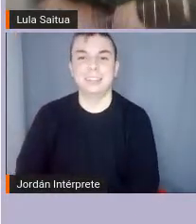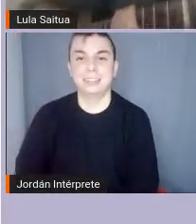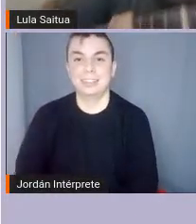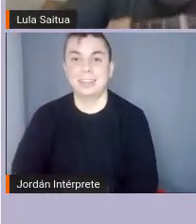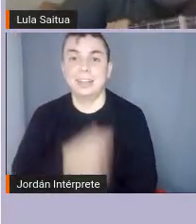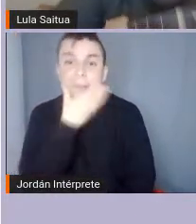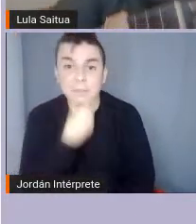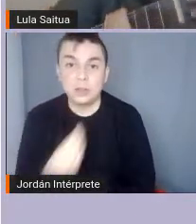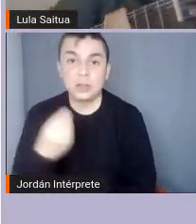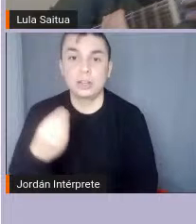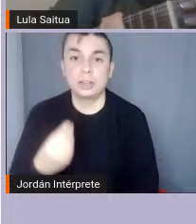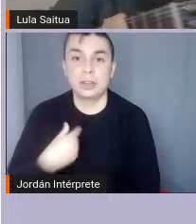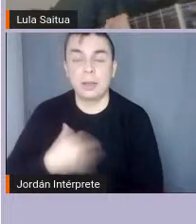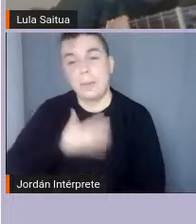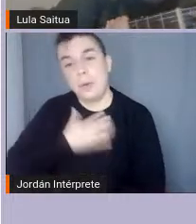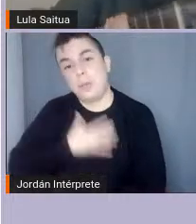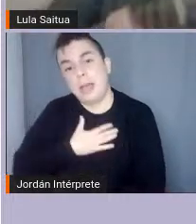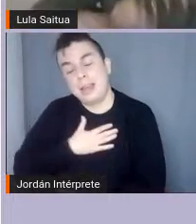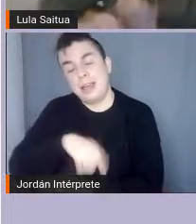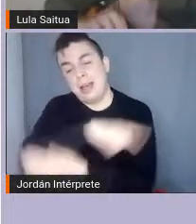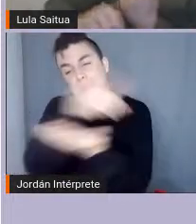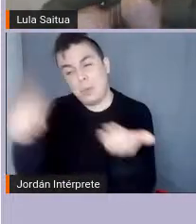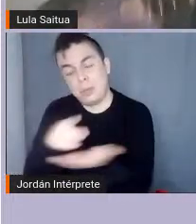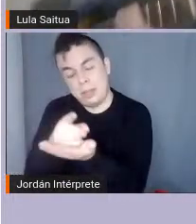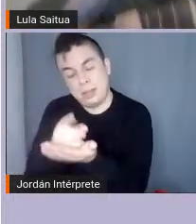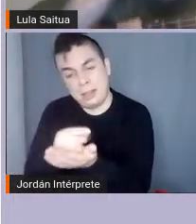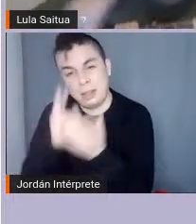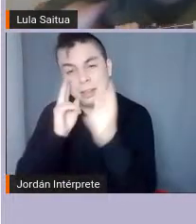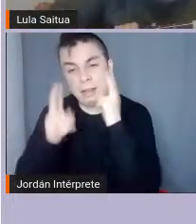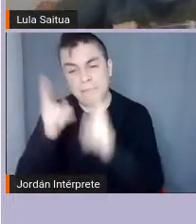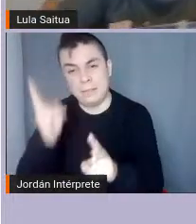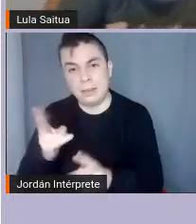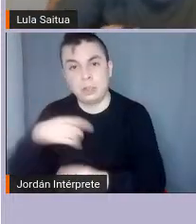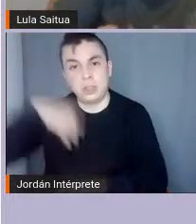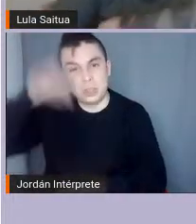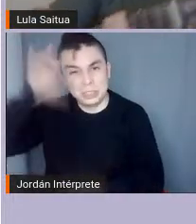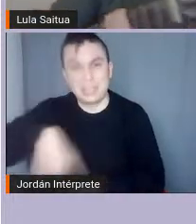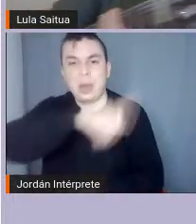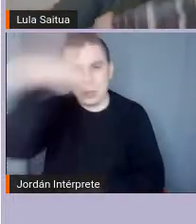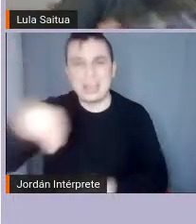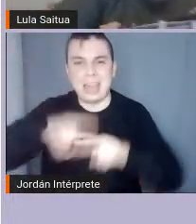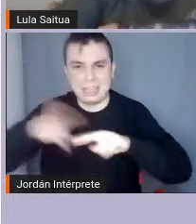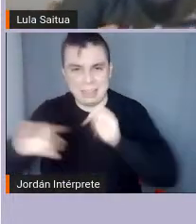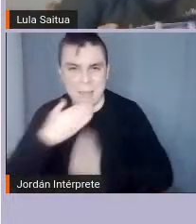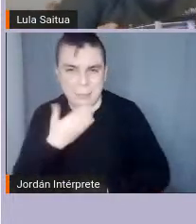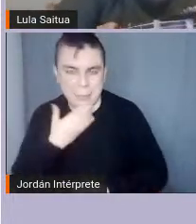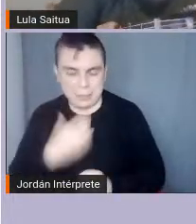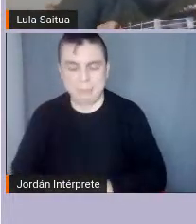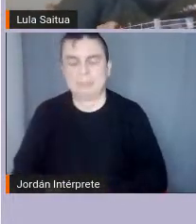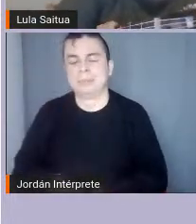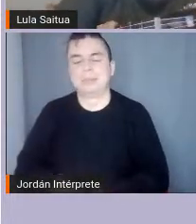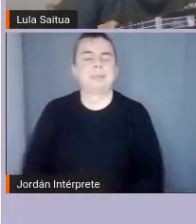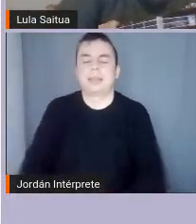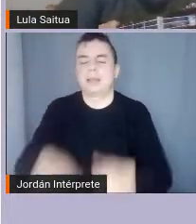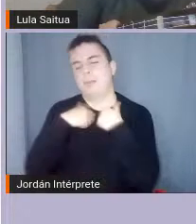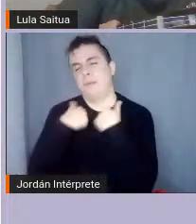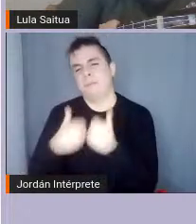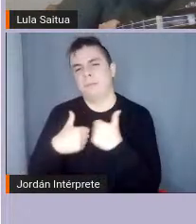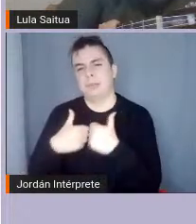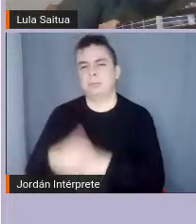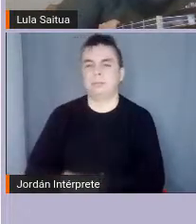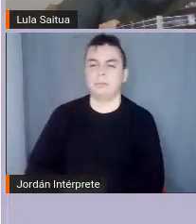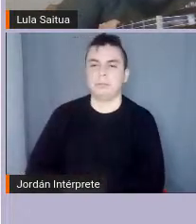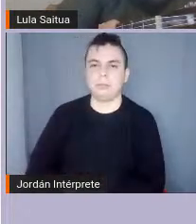lindo! Me encantaría escucharlos. Sé que estamos cantando. Sé que están cantando. Ya, muy bien. Ahora, sin